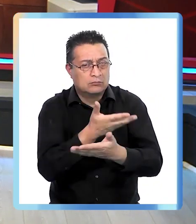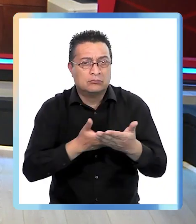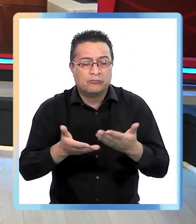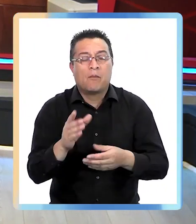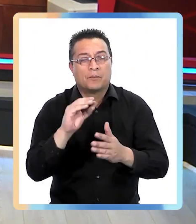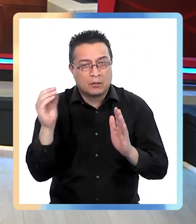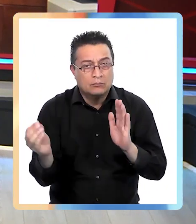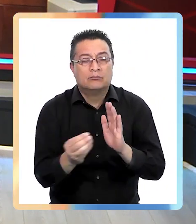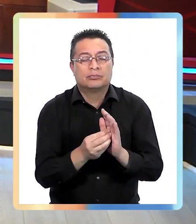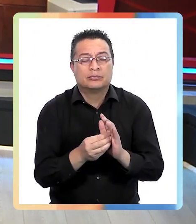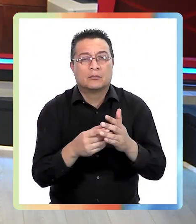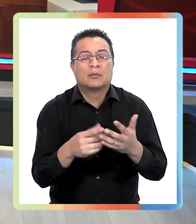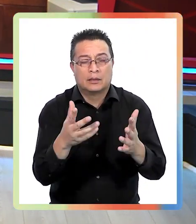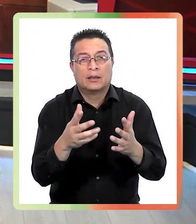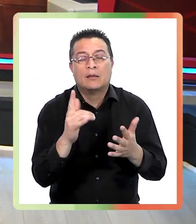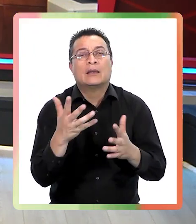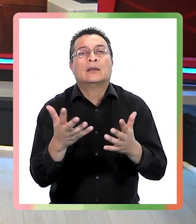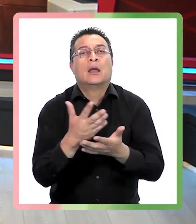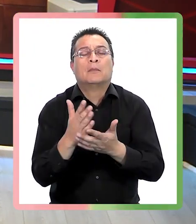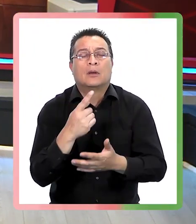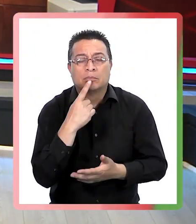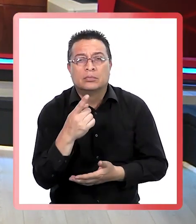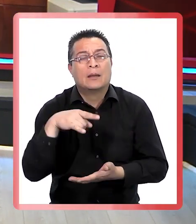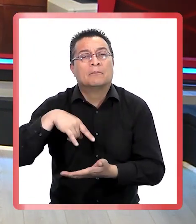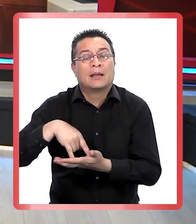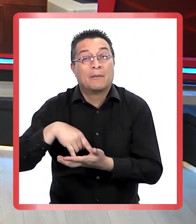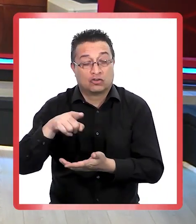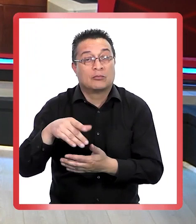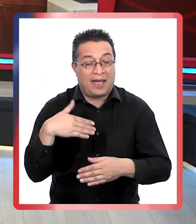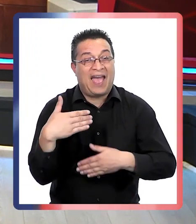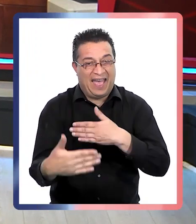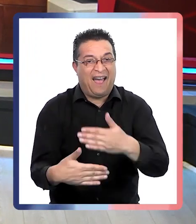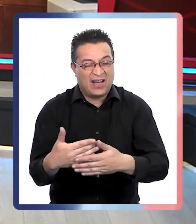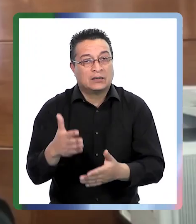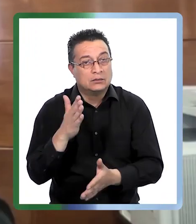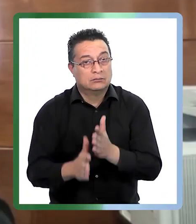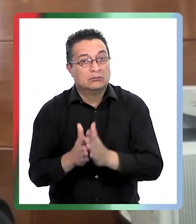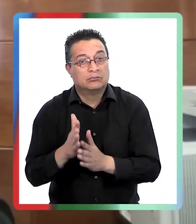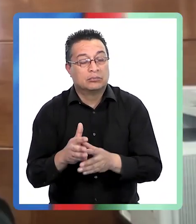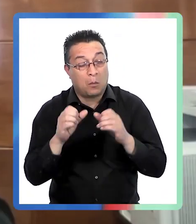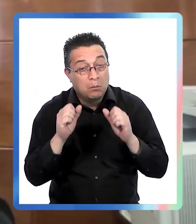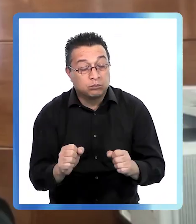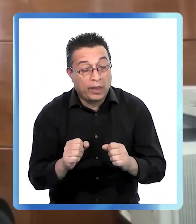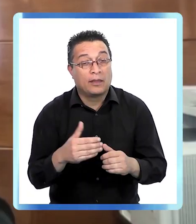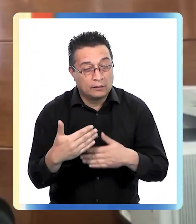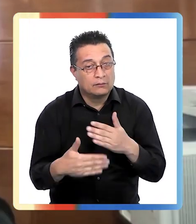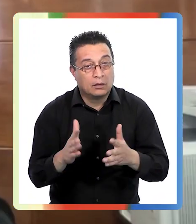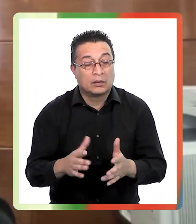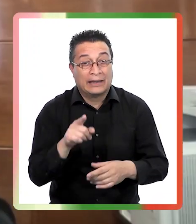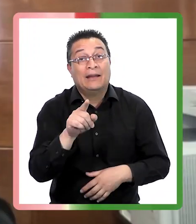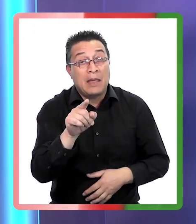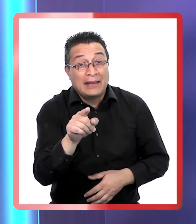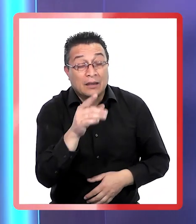que su implementación, ¿y qué pasa siendo en el gradual, Parlamento? Siendo responsable, avance concretamente y se pueda convertir en realidad